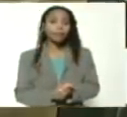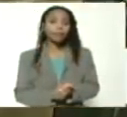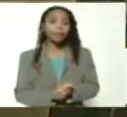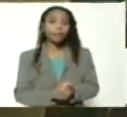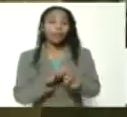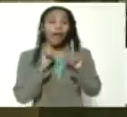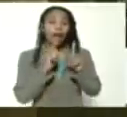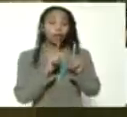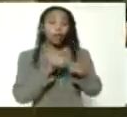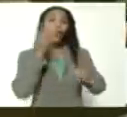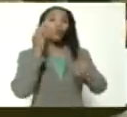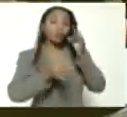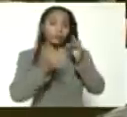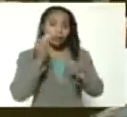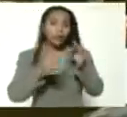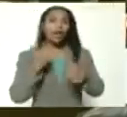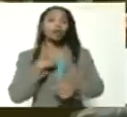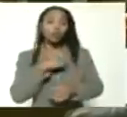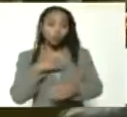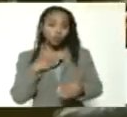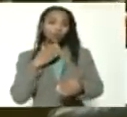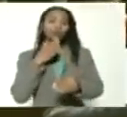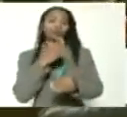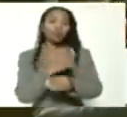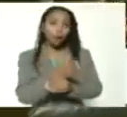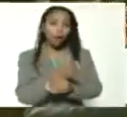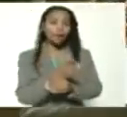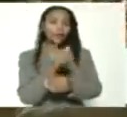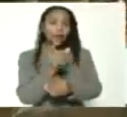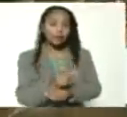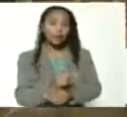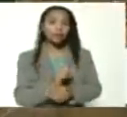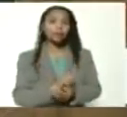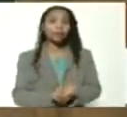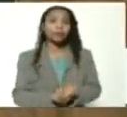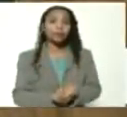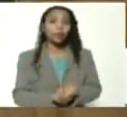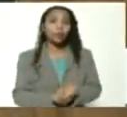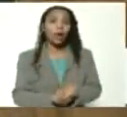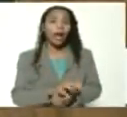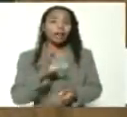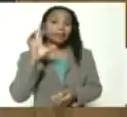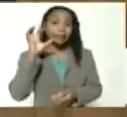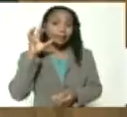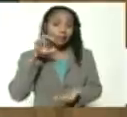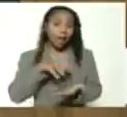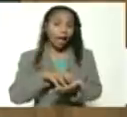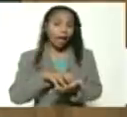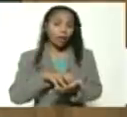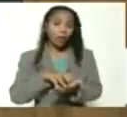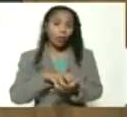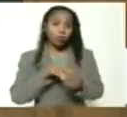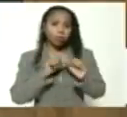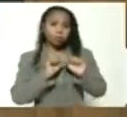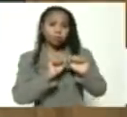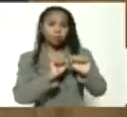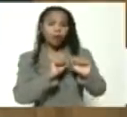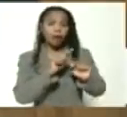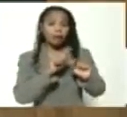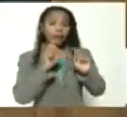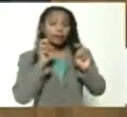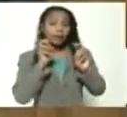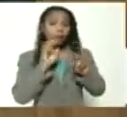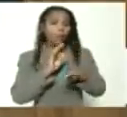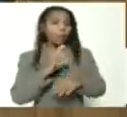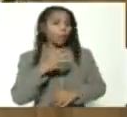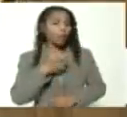Eso es justicia y vamos a pasar a ser un Estado vanguardia en esta materia, porque no